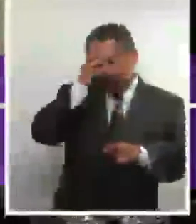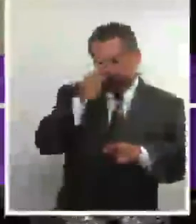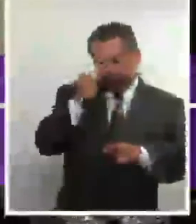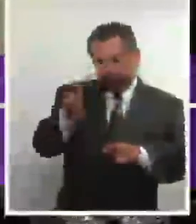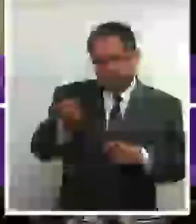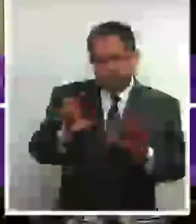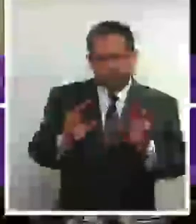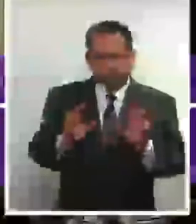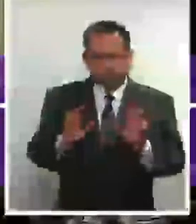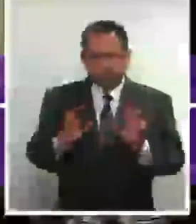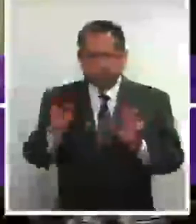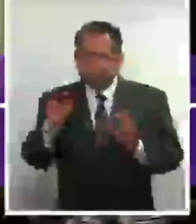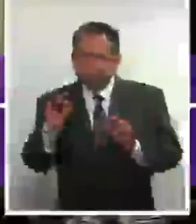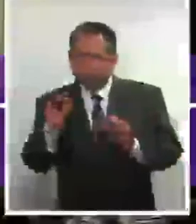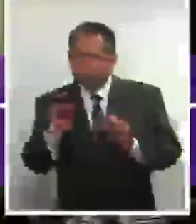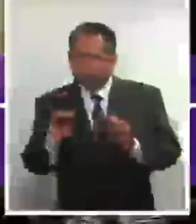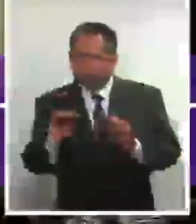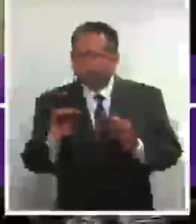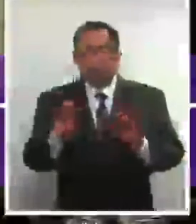en que esta acotación